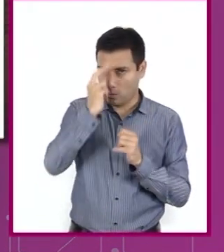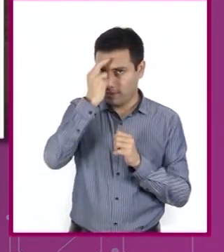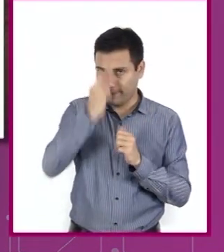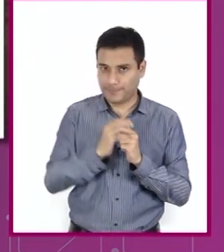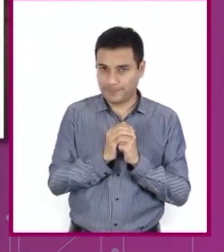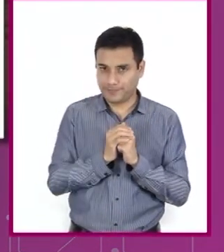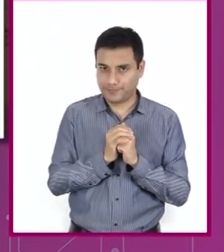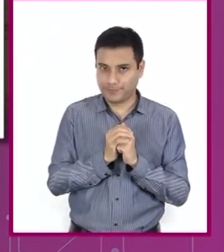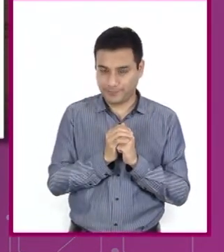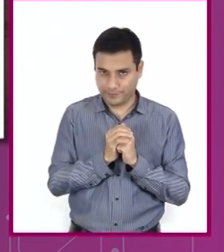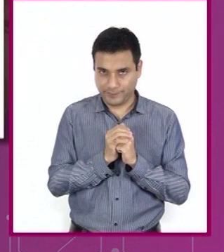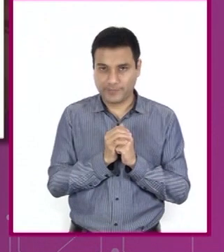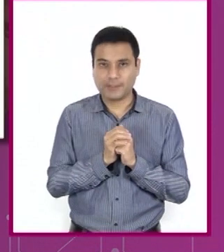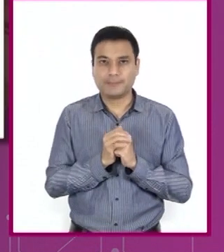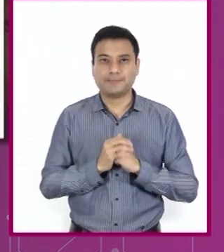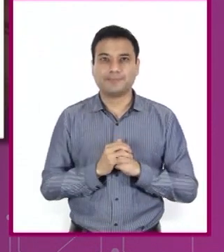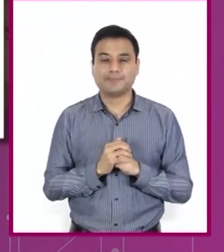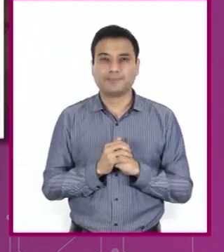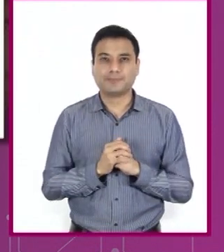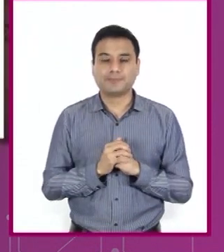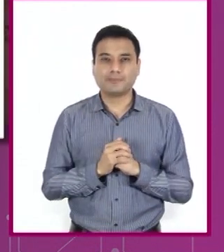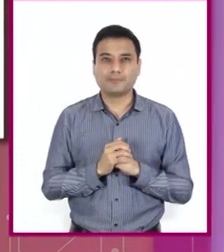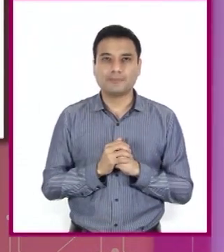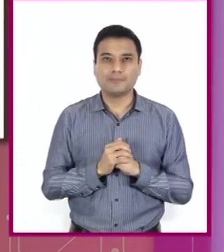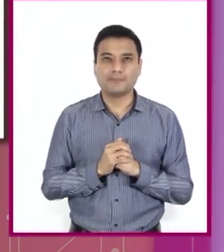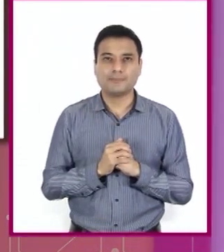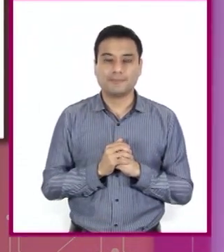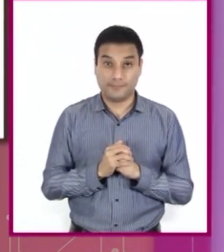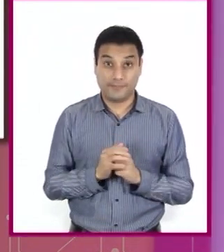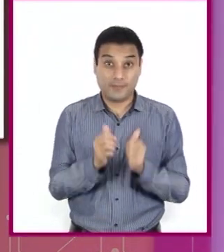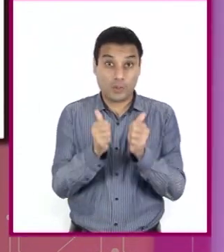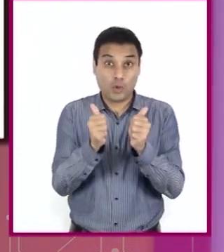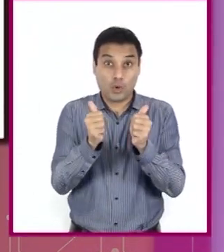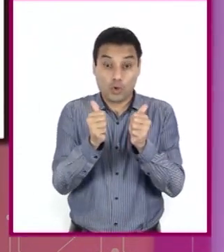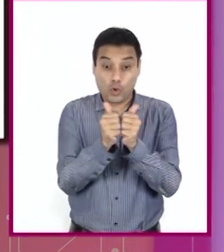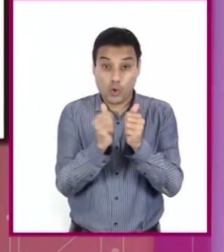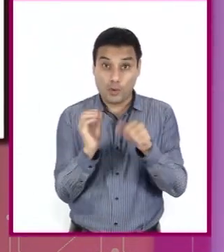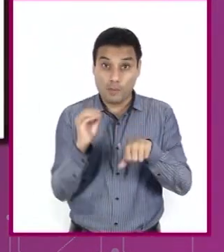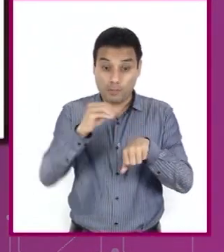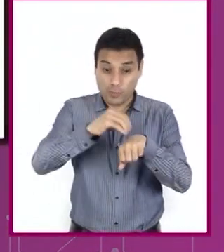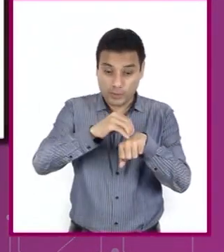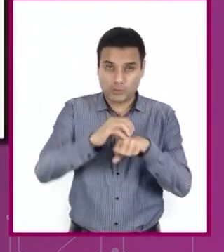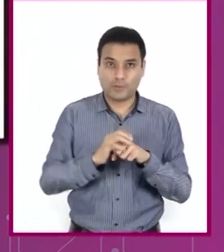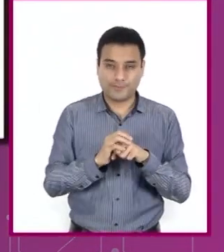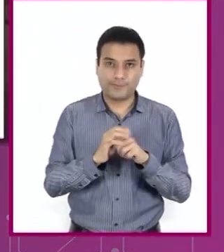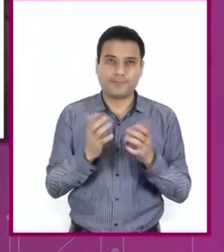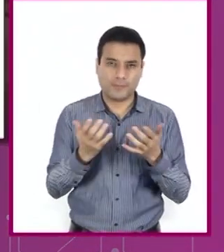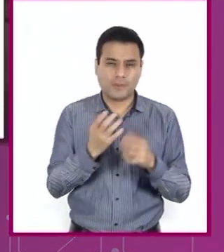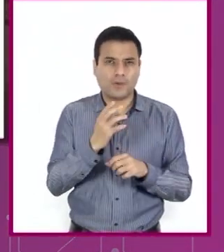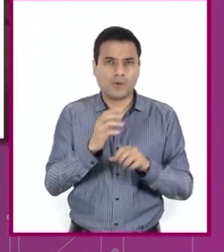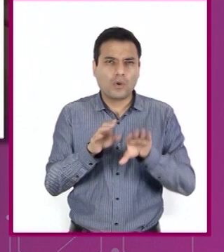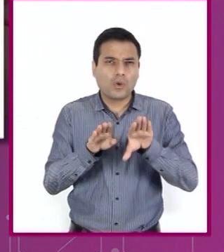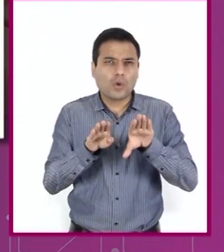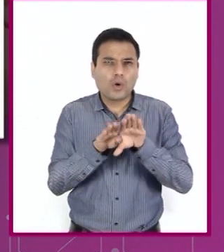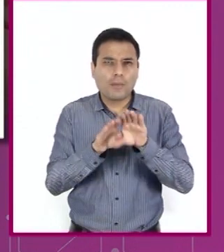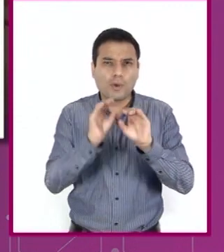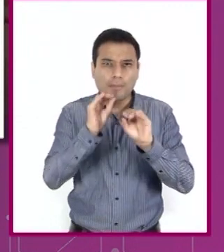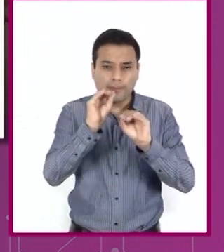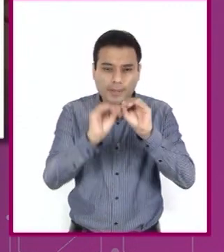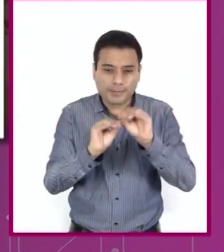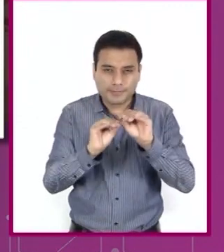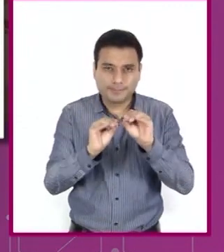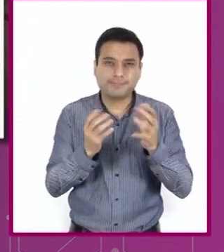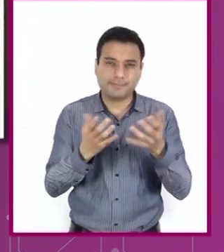aunque simplificamos la formación de un compuesto iónico con la ecuación química, en realidad se forman redes unidas por la